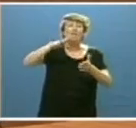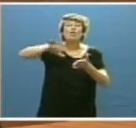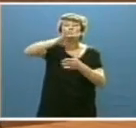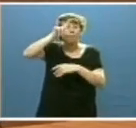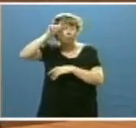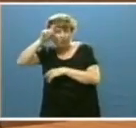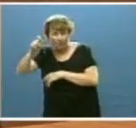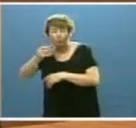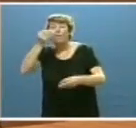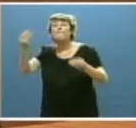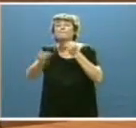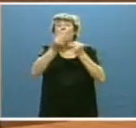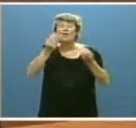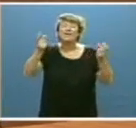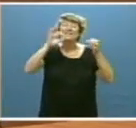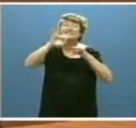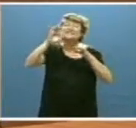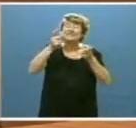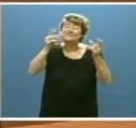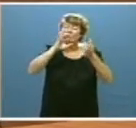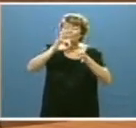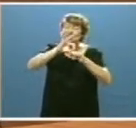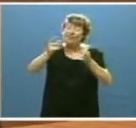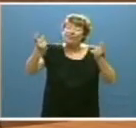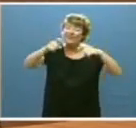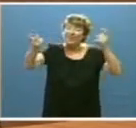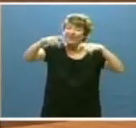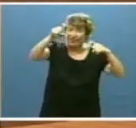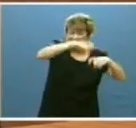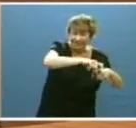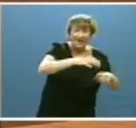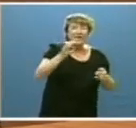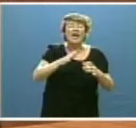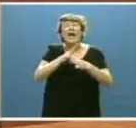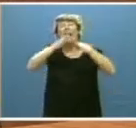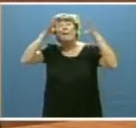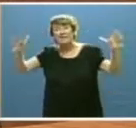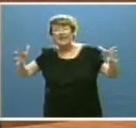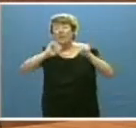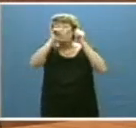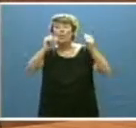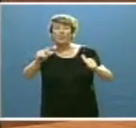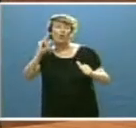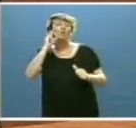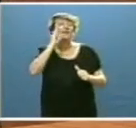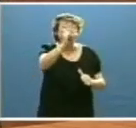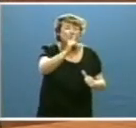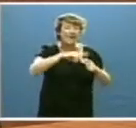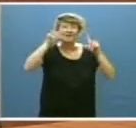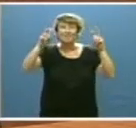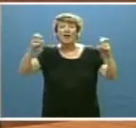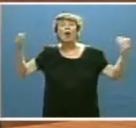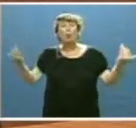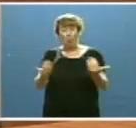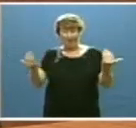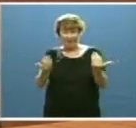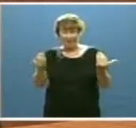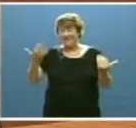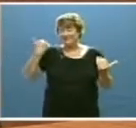los sistemas de citación y a ampliar a toda la población el modelo de información telefónica sobre urgencias que ya hemos